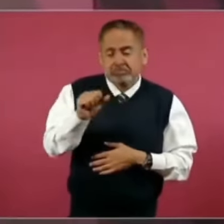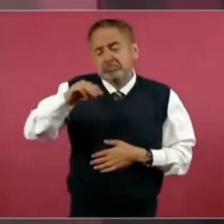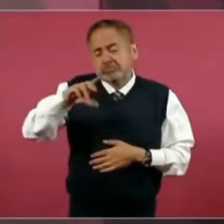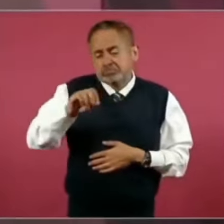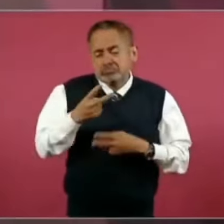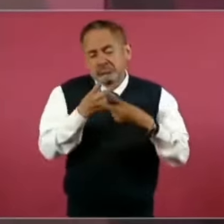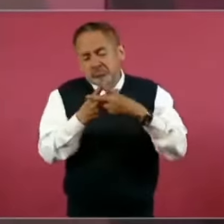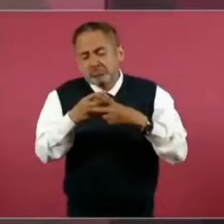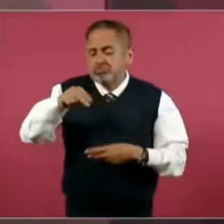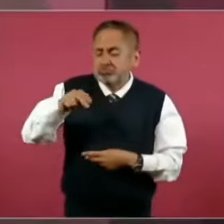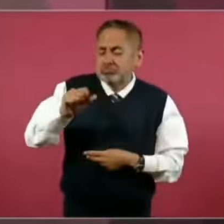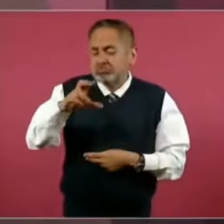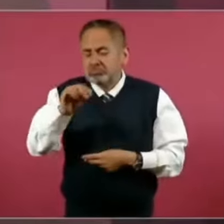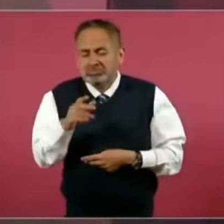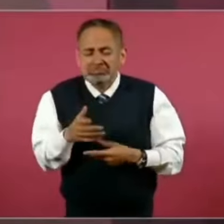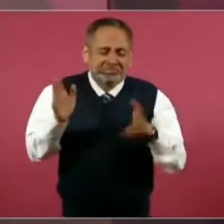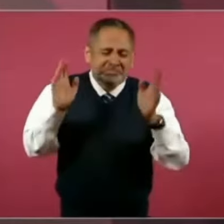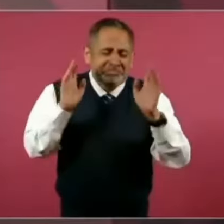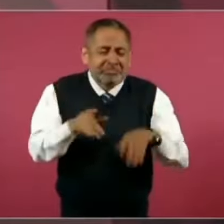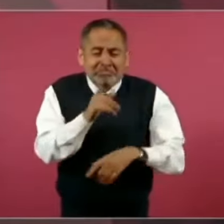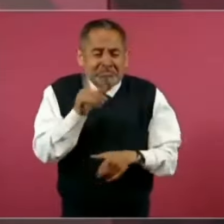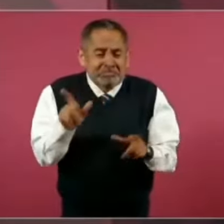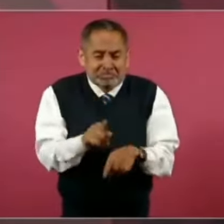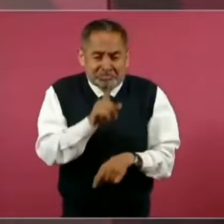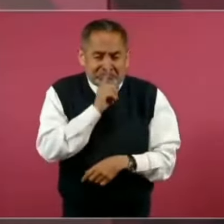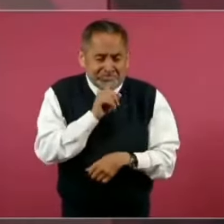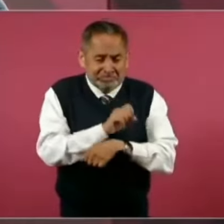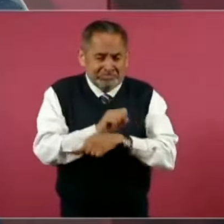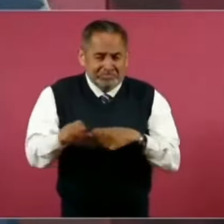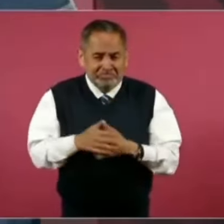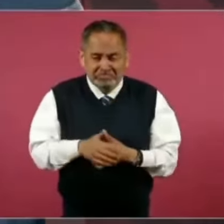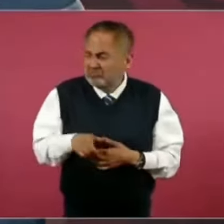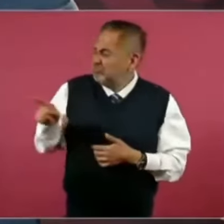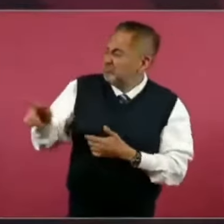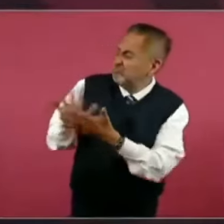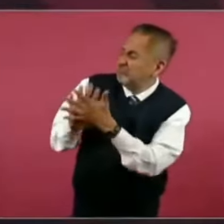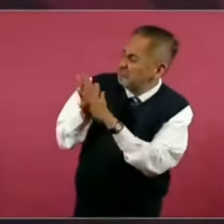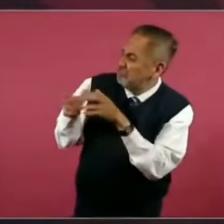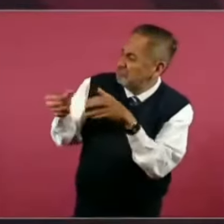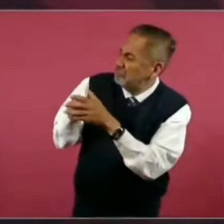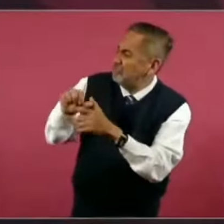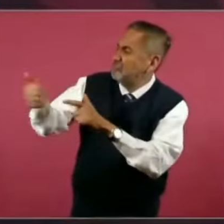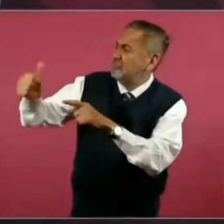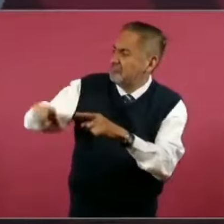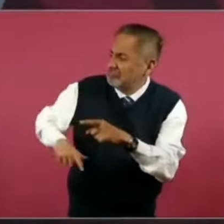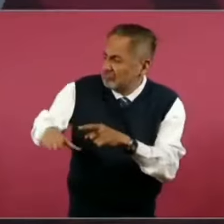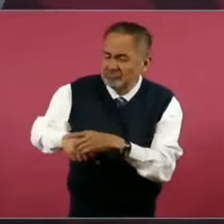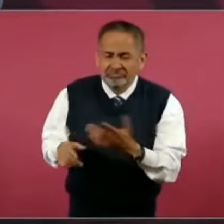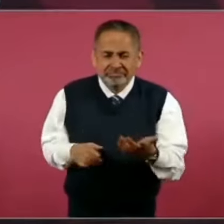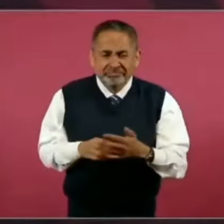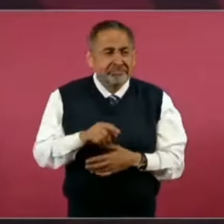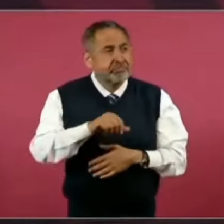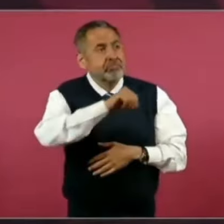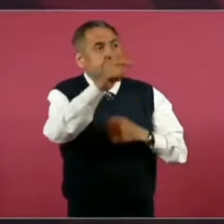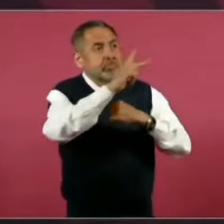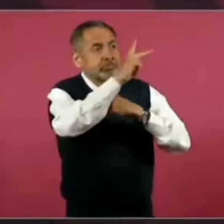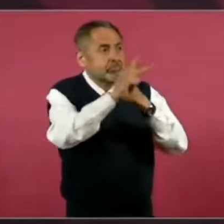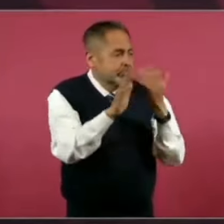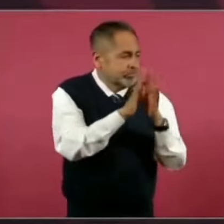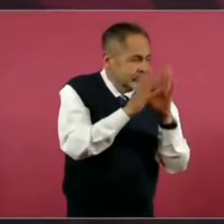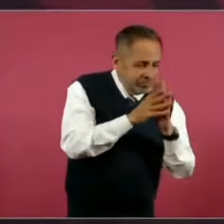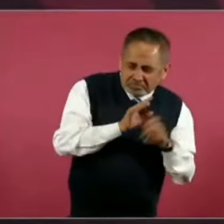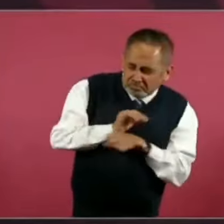¿no? En sociedad con gobiernos extranjeros, las agencias de